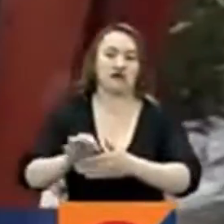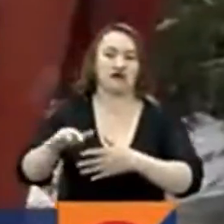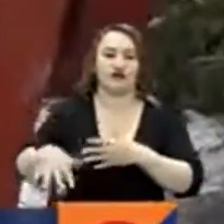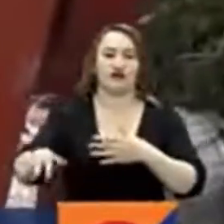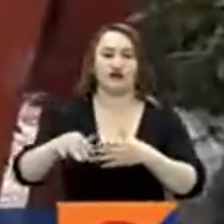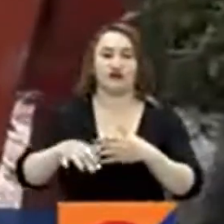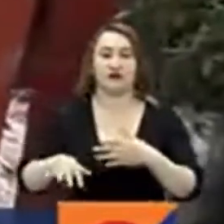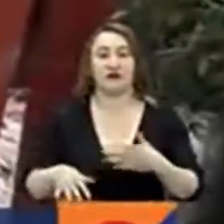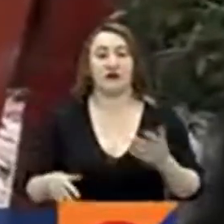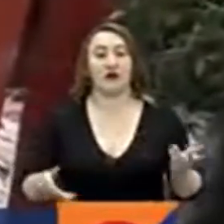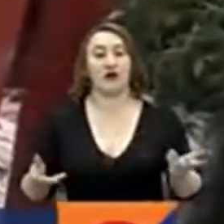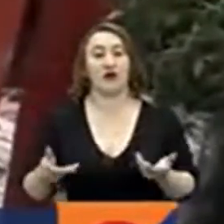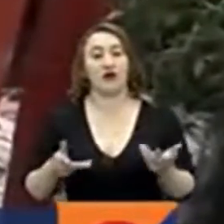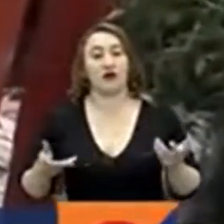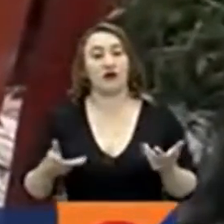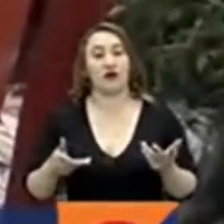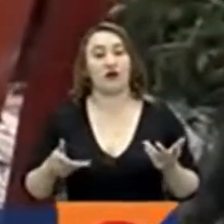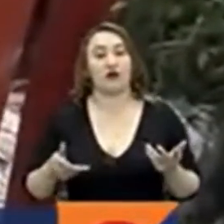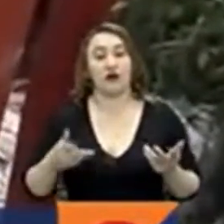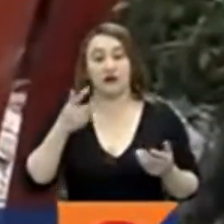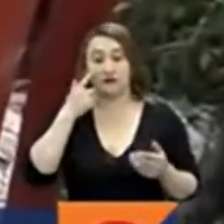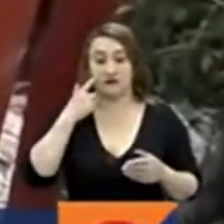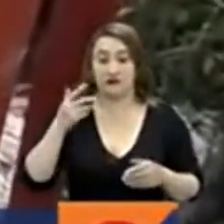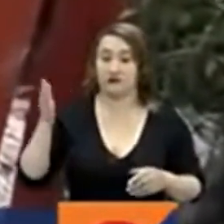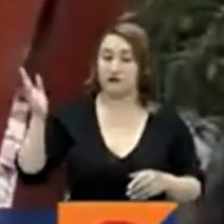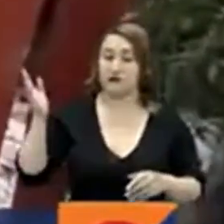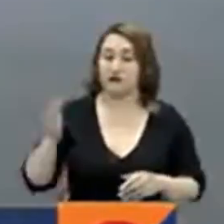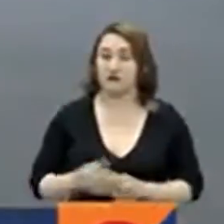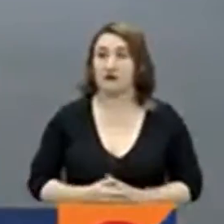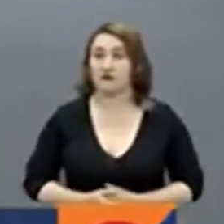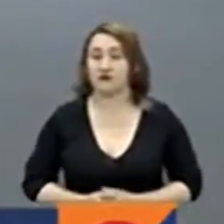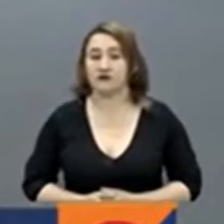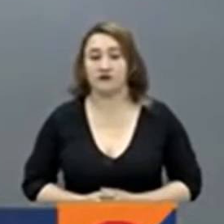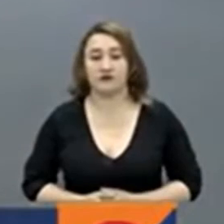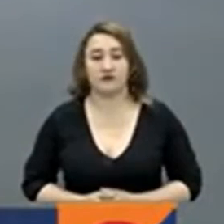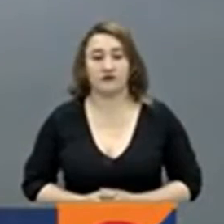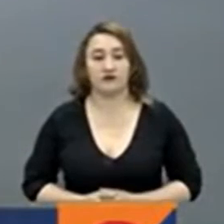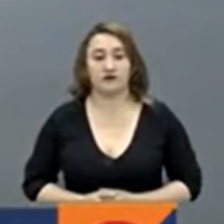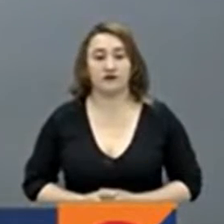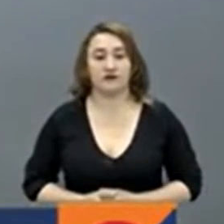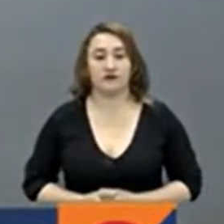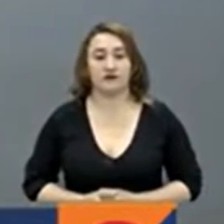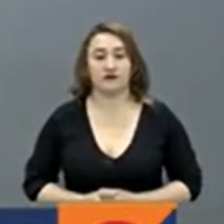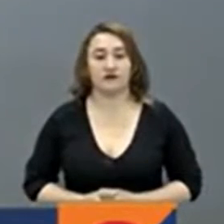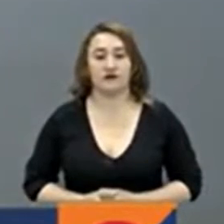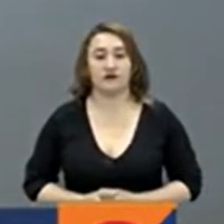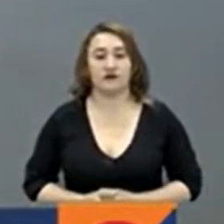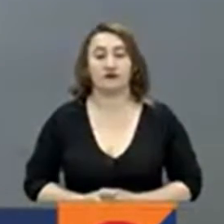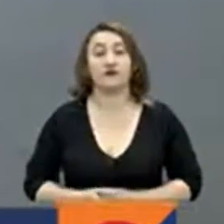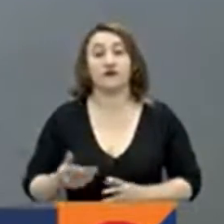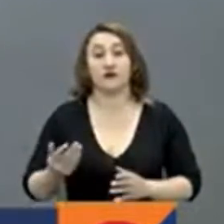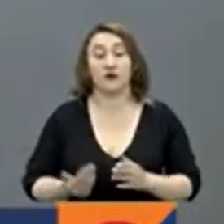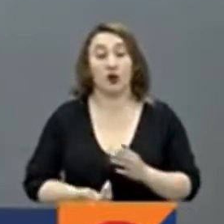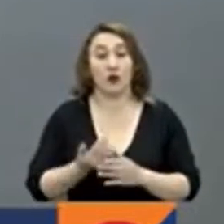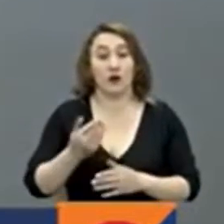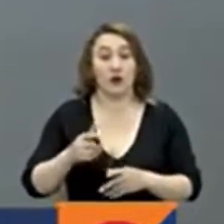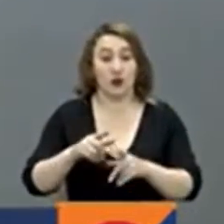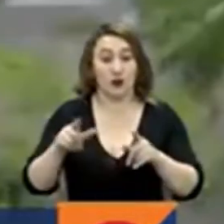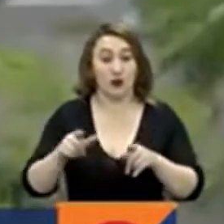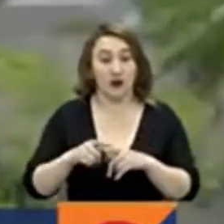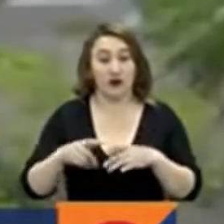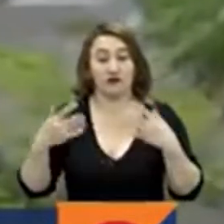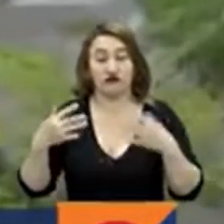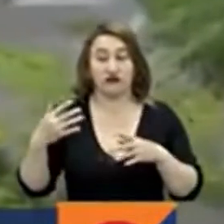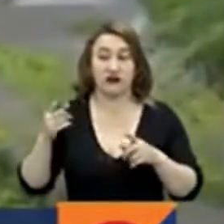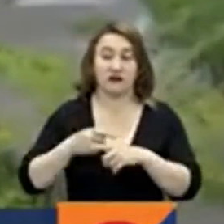en el punto conocido como Vuelta Perico, que ya fue resuelto. El segundo en el punto conocido como Sitio Nuevo. Allí desde hace varias